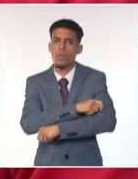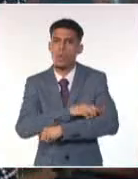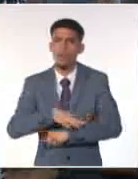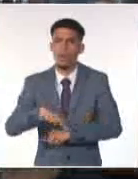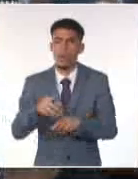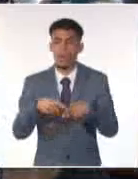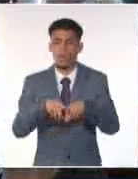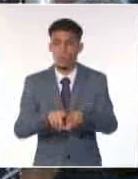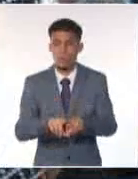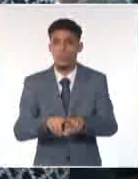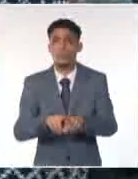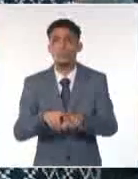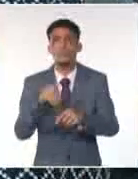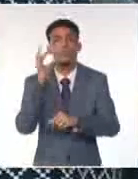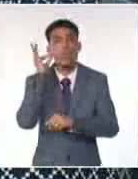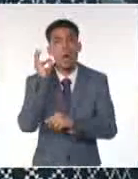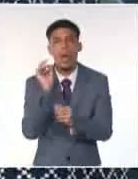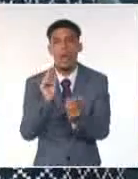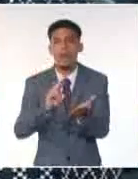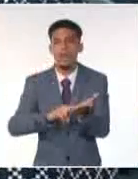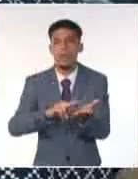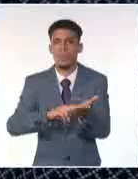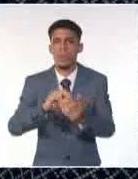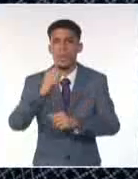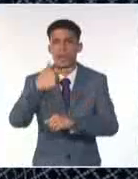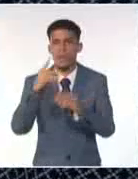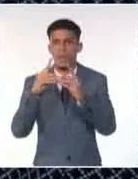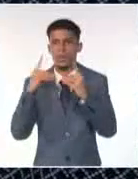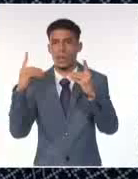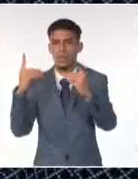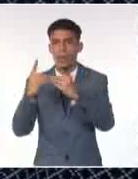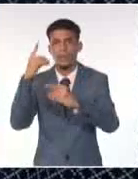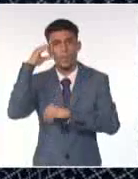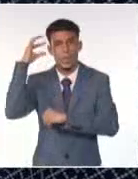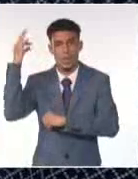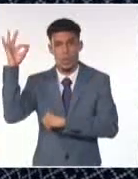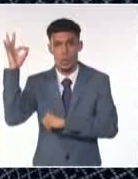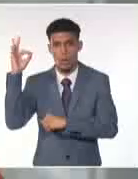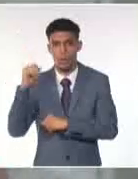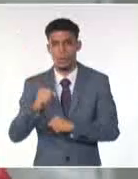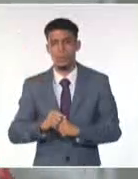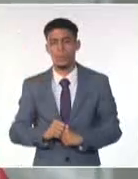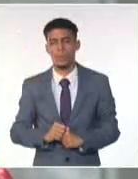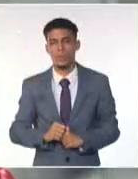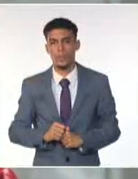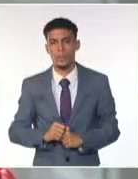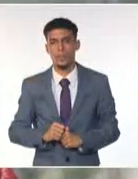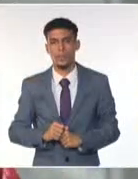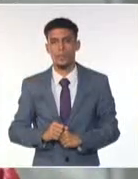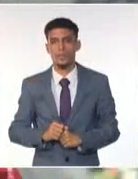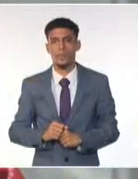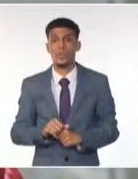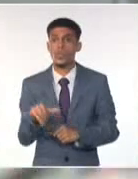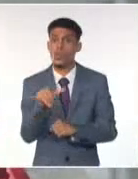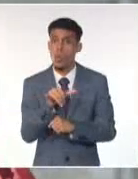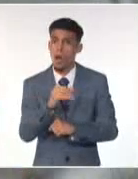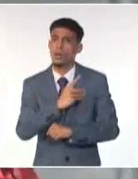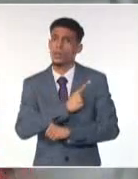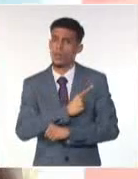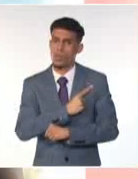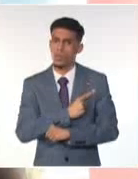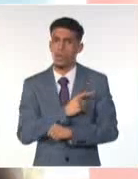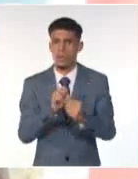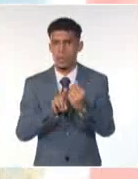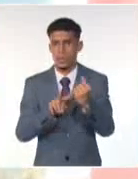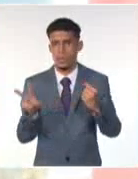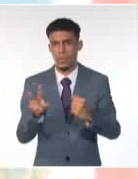del Comité Central del Partido, vicejefa de su departamento ideológico, Maridé Fernández López, también diputada por esta